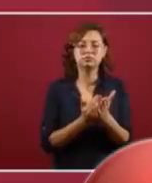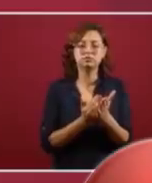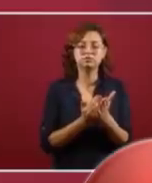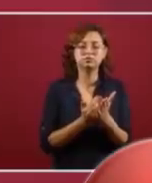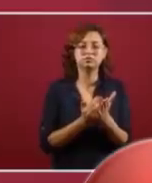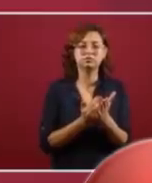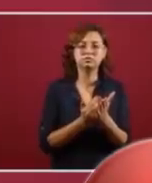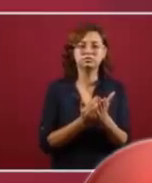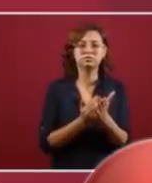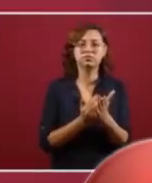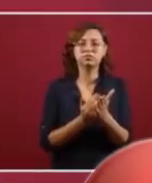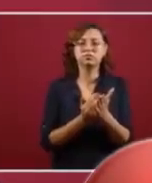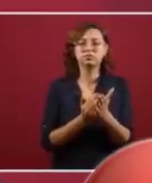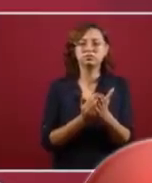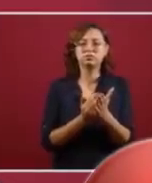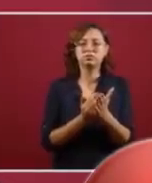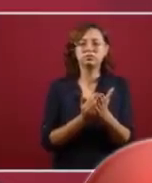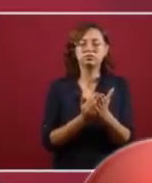son ahora